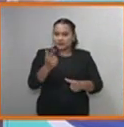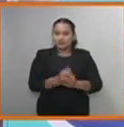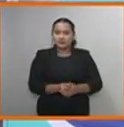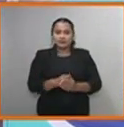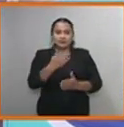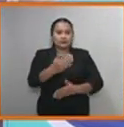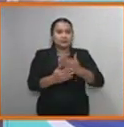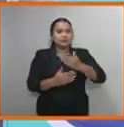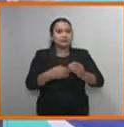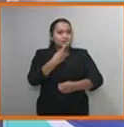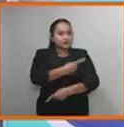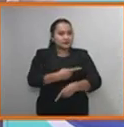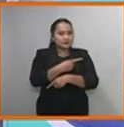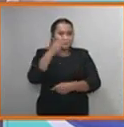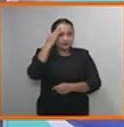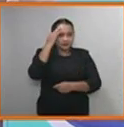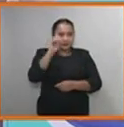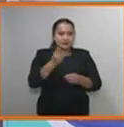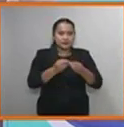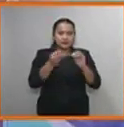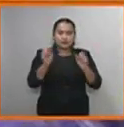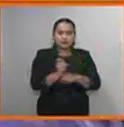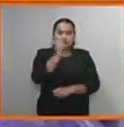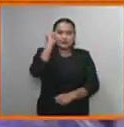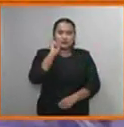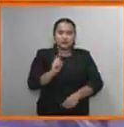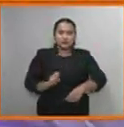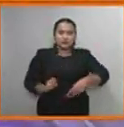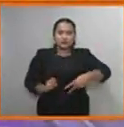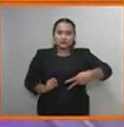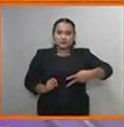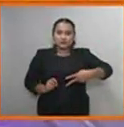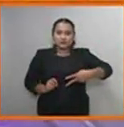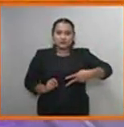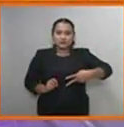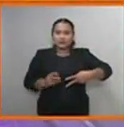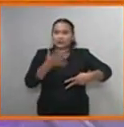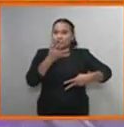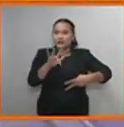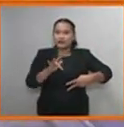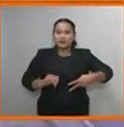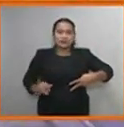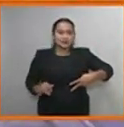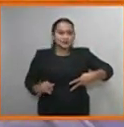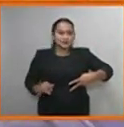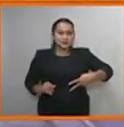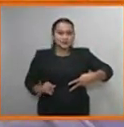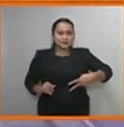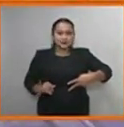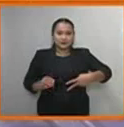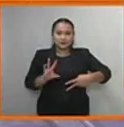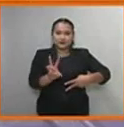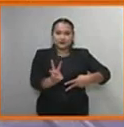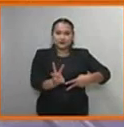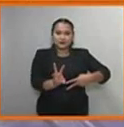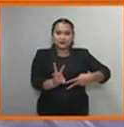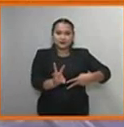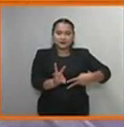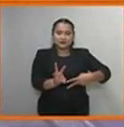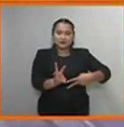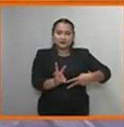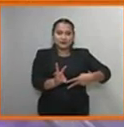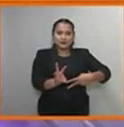diversión, conoceremos el primer número ganador. Su primer dígito, mucha suerte, porque este es el 6, segundo